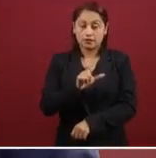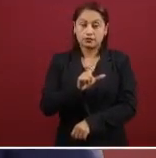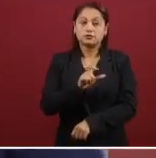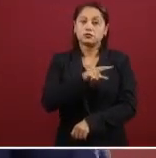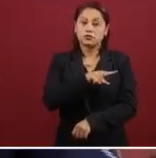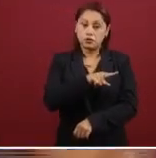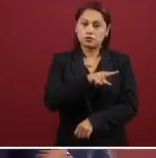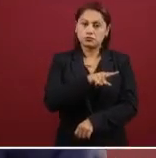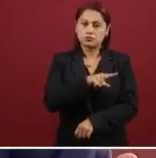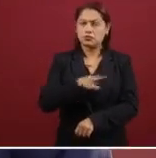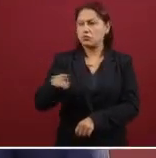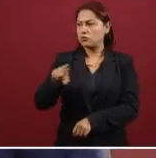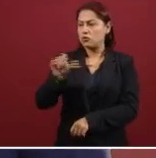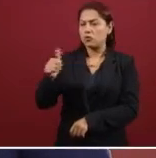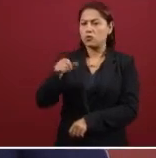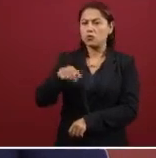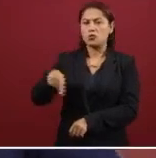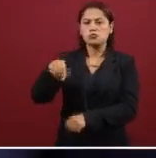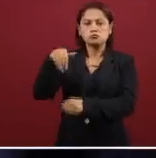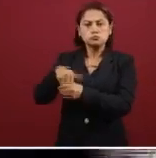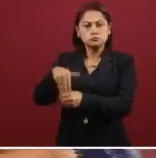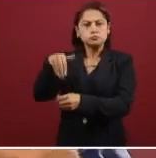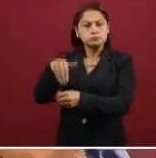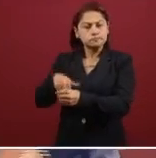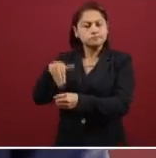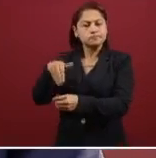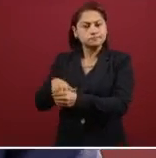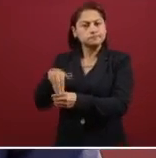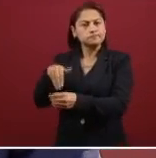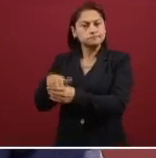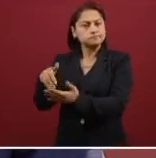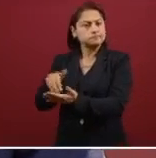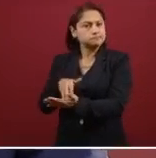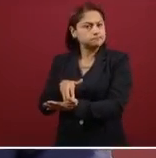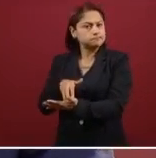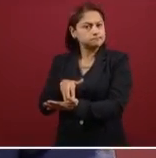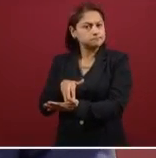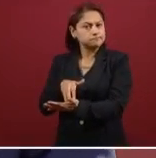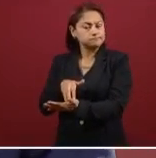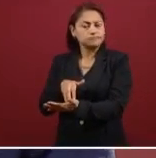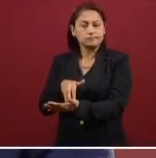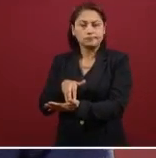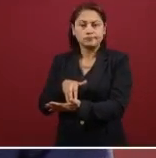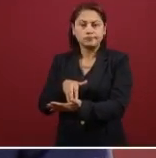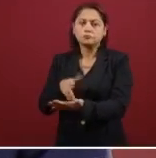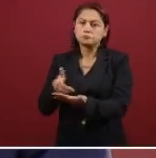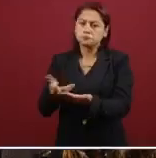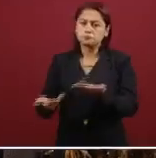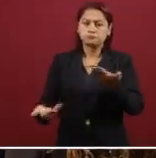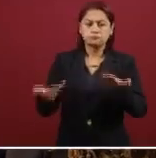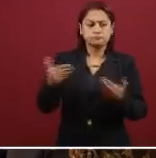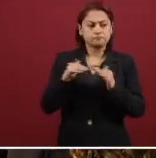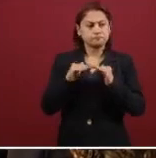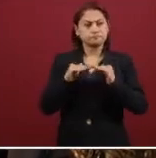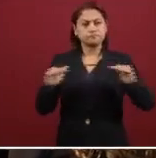compensar con ahorros y también con una mejor